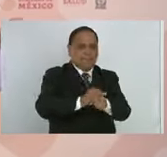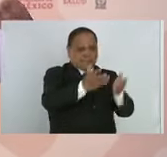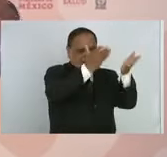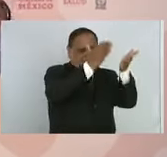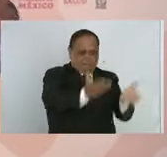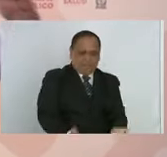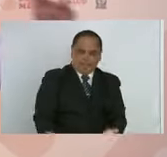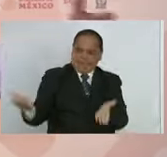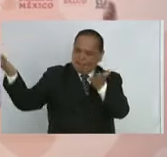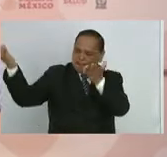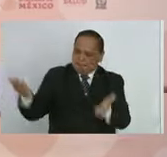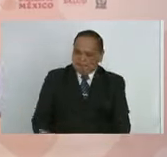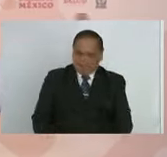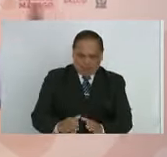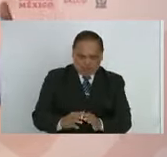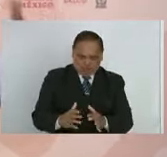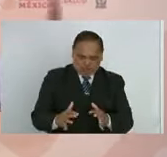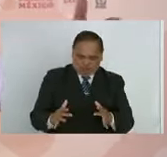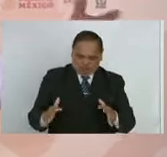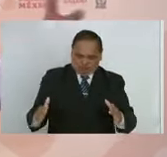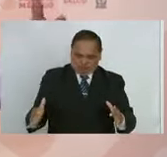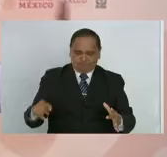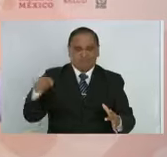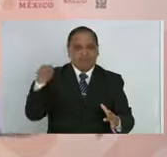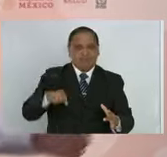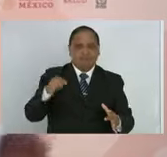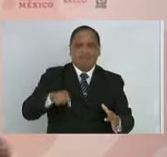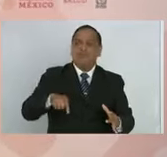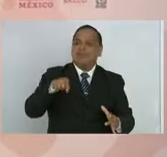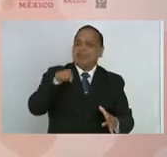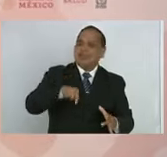para poder cubrir